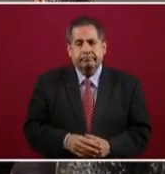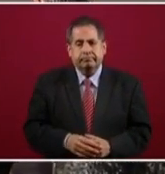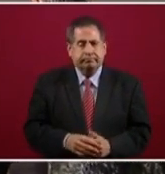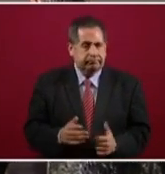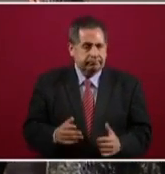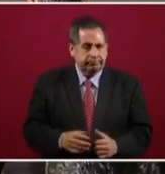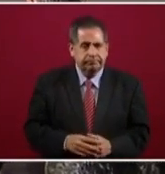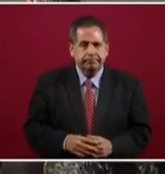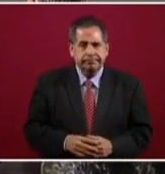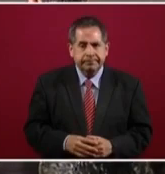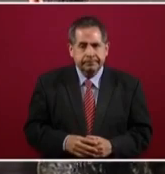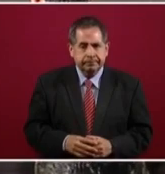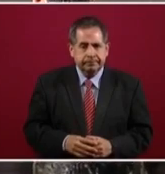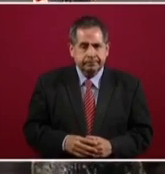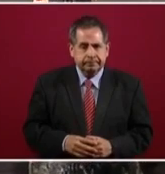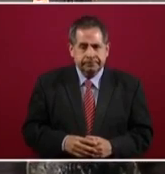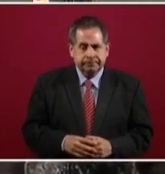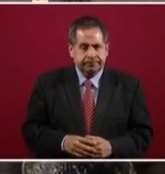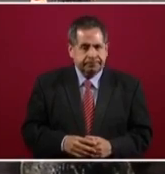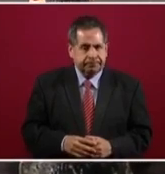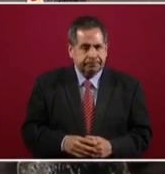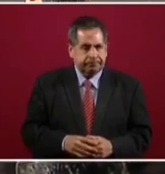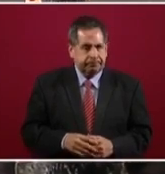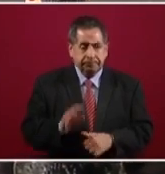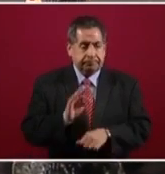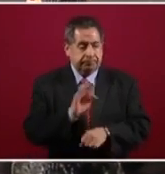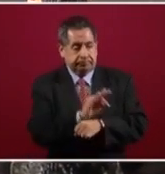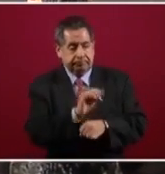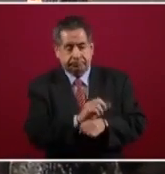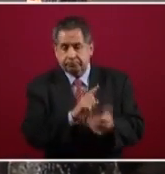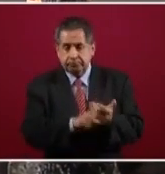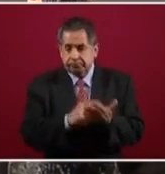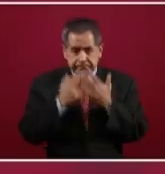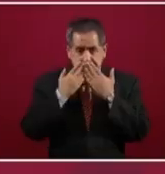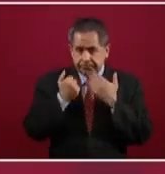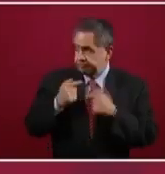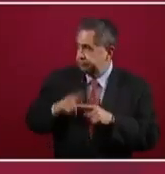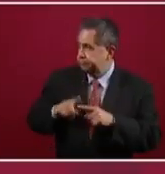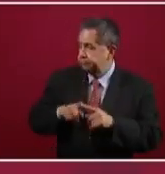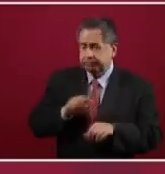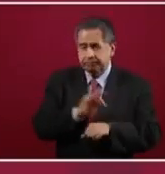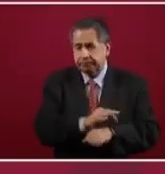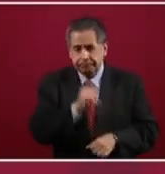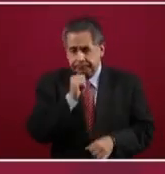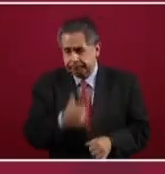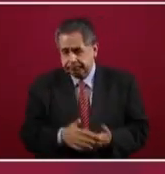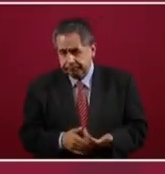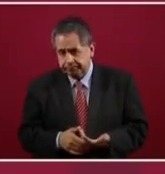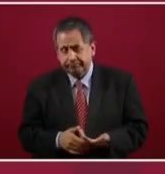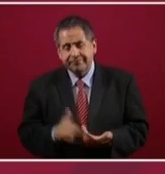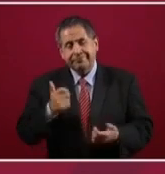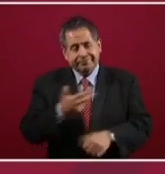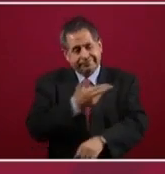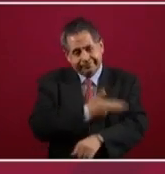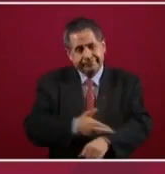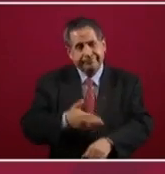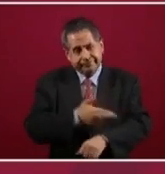que no tienen quien los defienda y el procedimiento